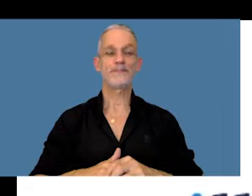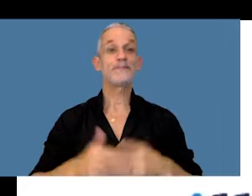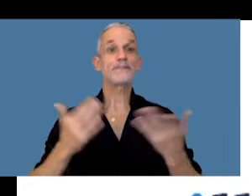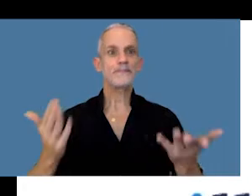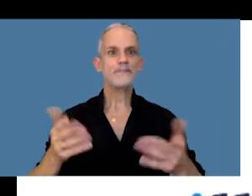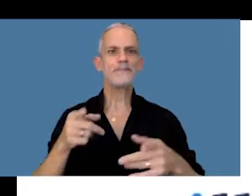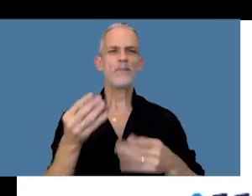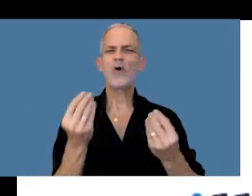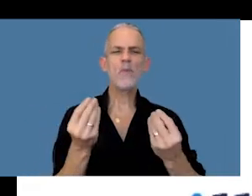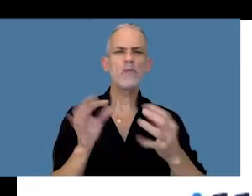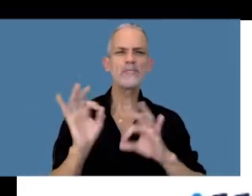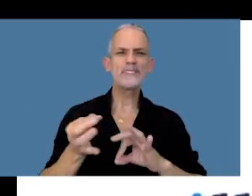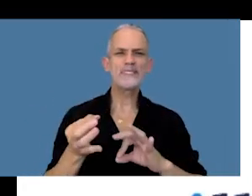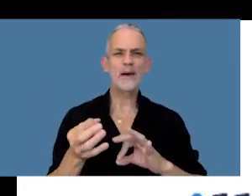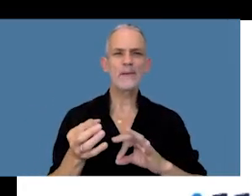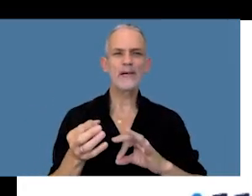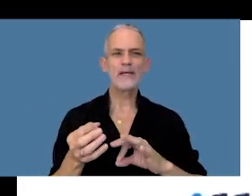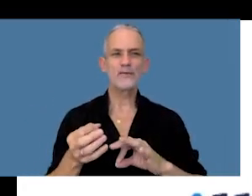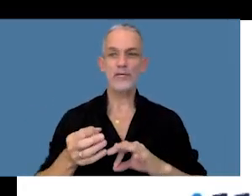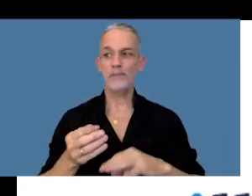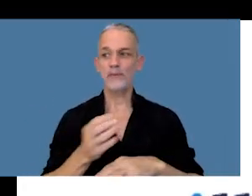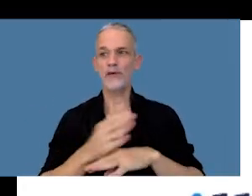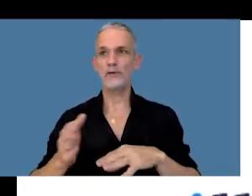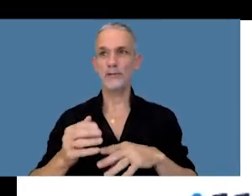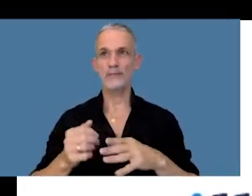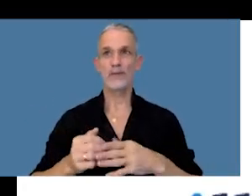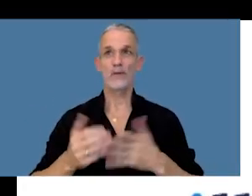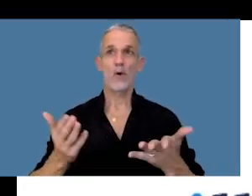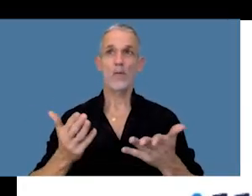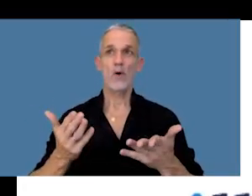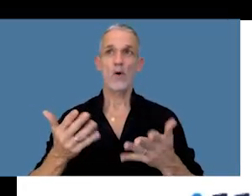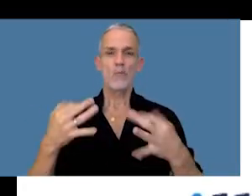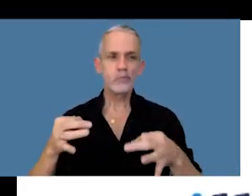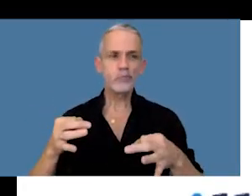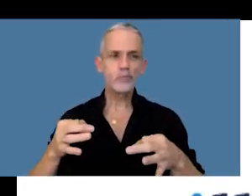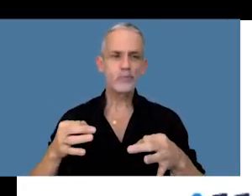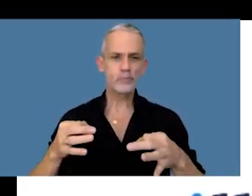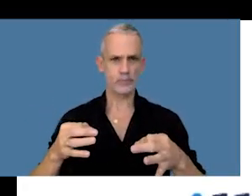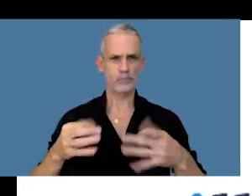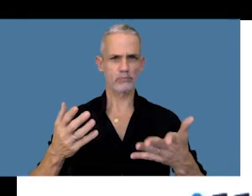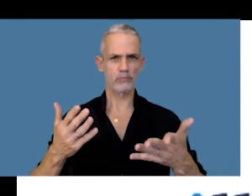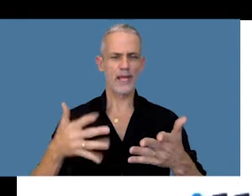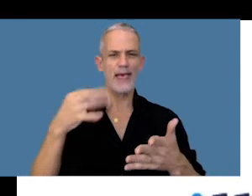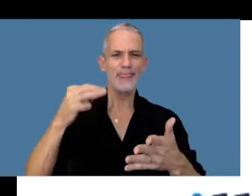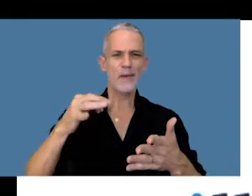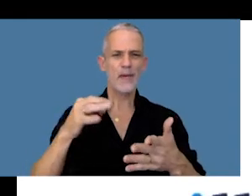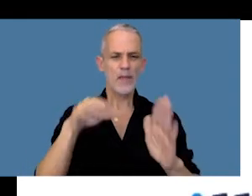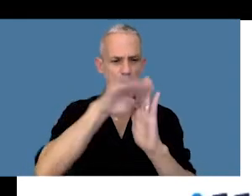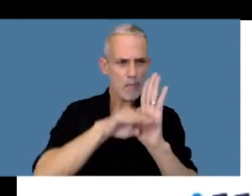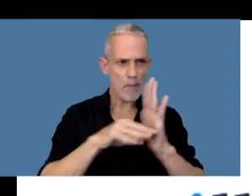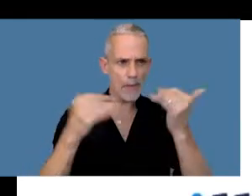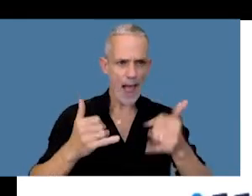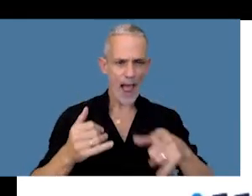¿Cómo voy a decir cuál es la categoría que corresponde? Vamos a recordarlo. Vamos a tomar los parámetros que